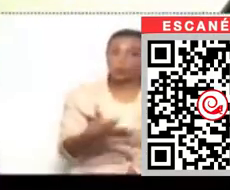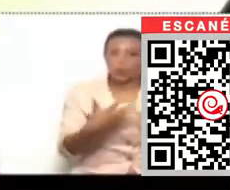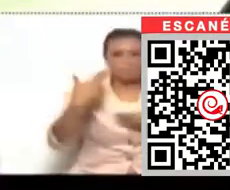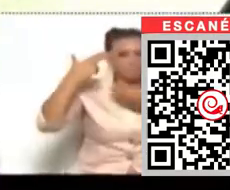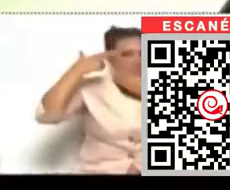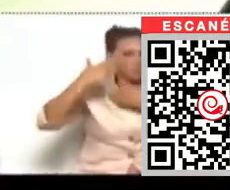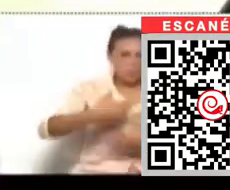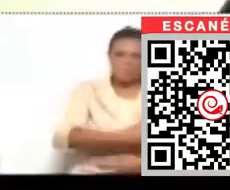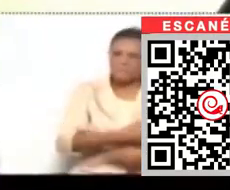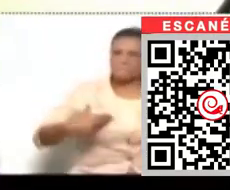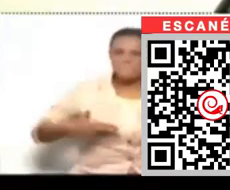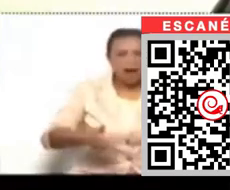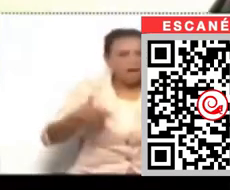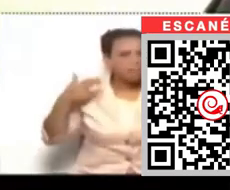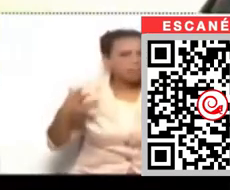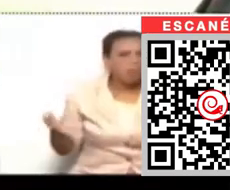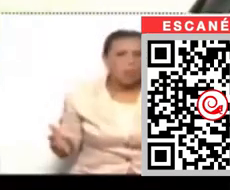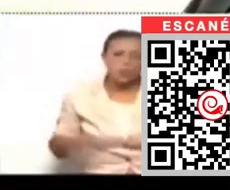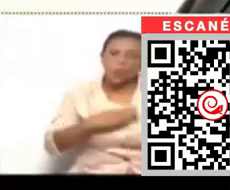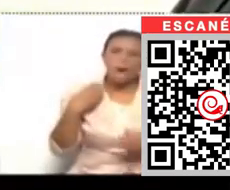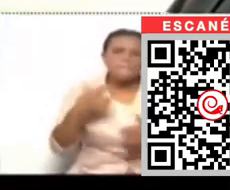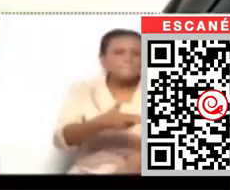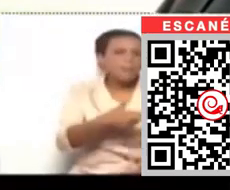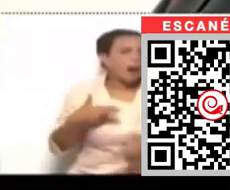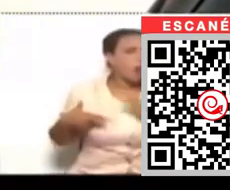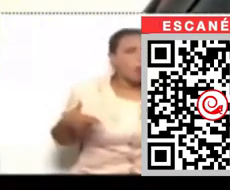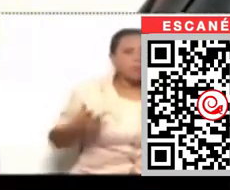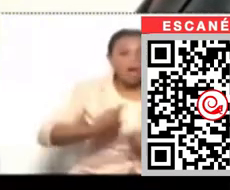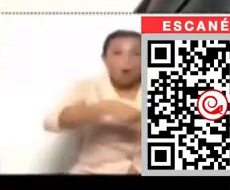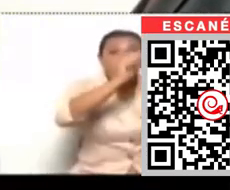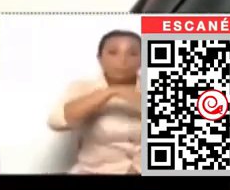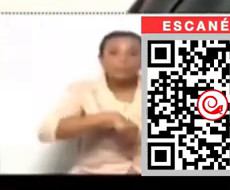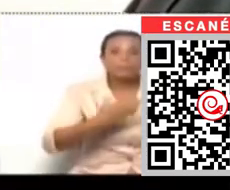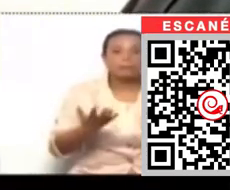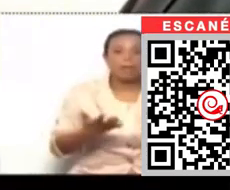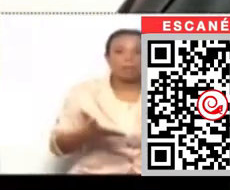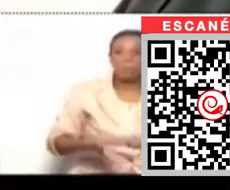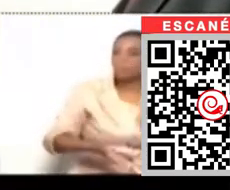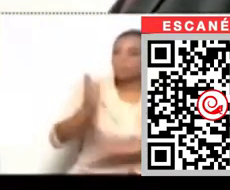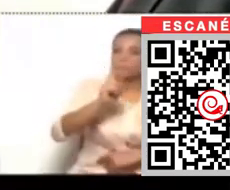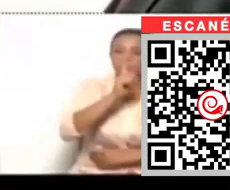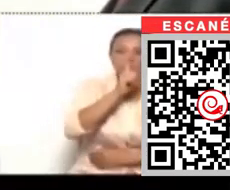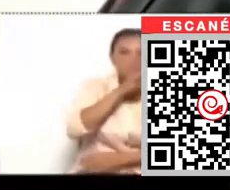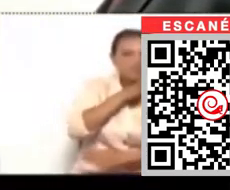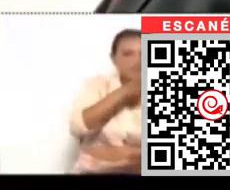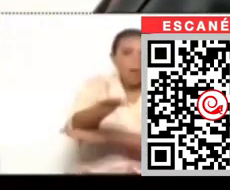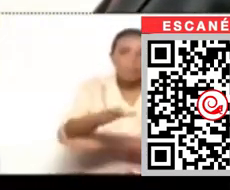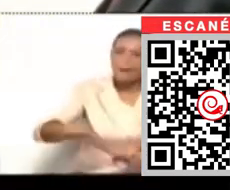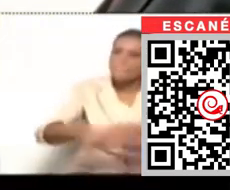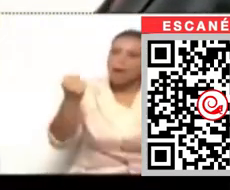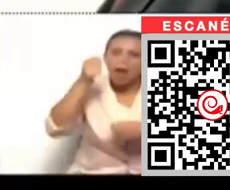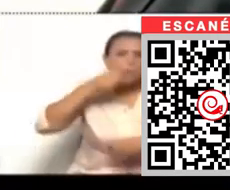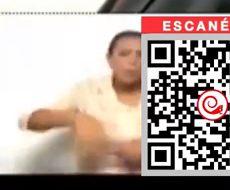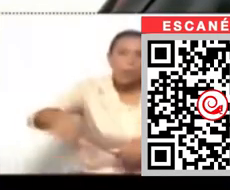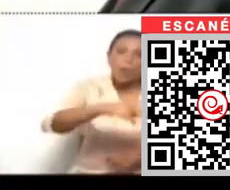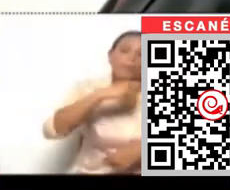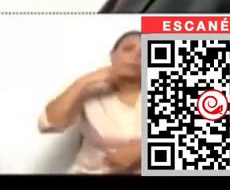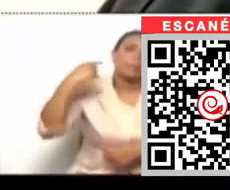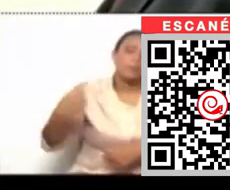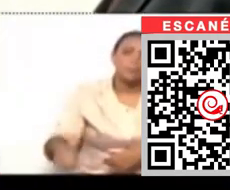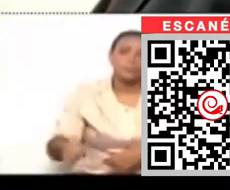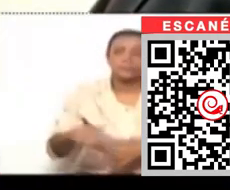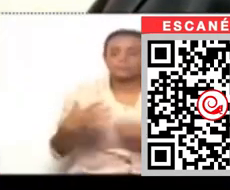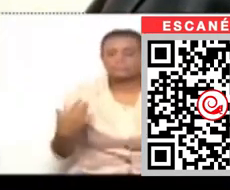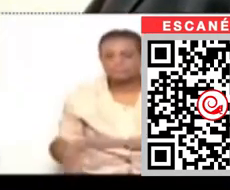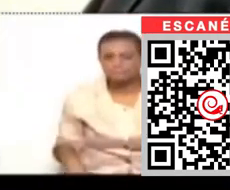mercenarios conseguidos, contratados y mandados de manera criminal a hacerle un daño al pueblo de Rusia. Sí,